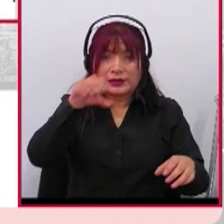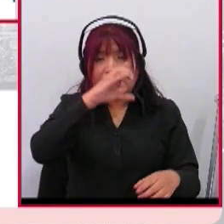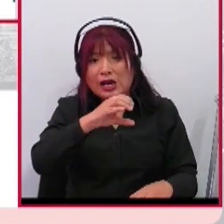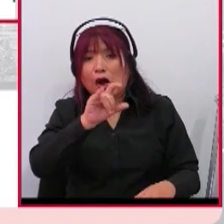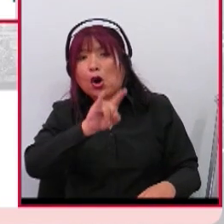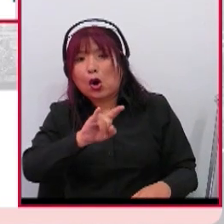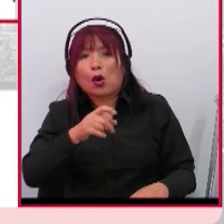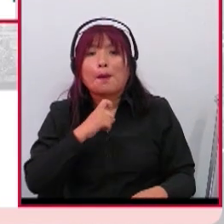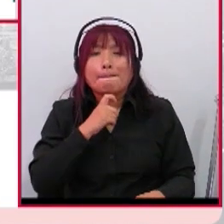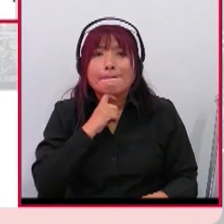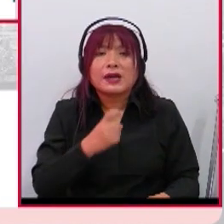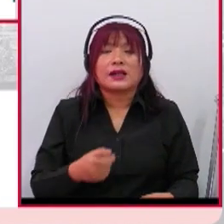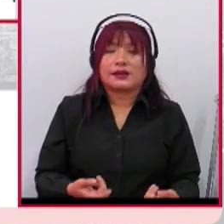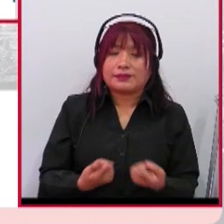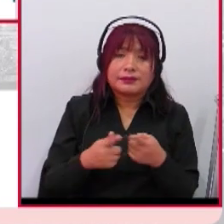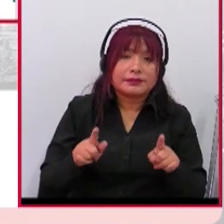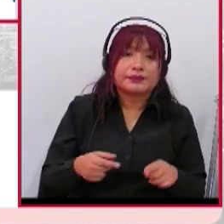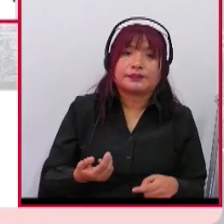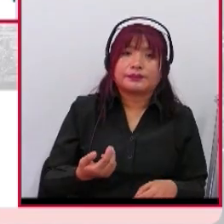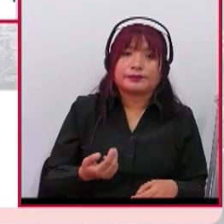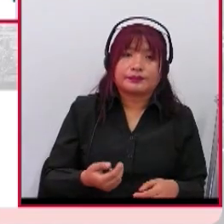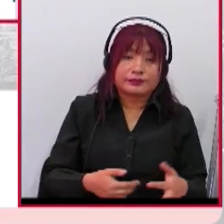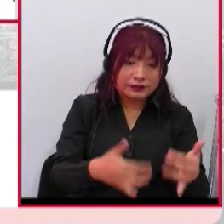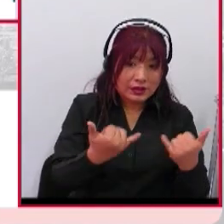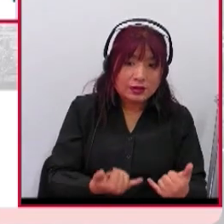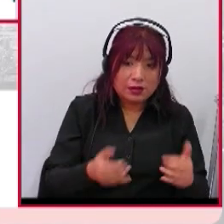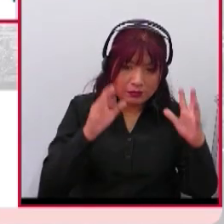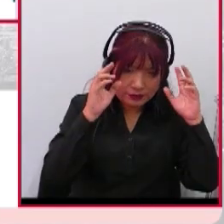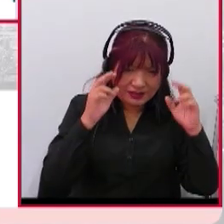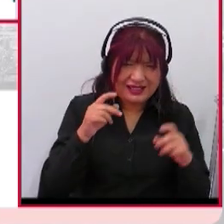una incertidumbre en cómo estaba asociado el molibdeno.